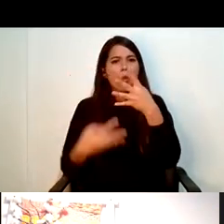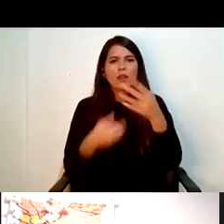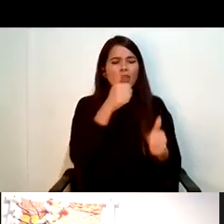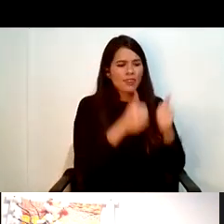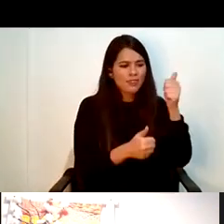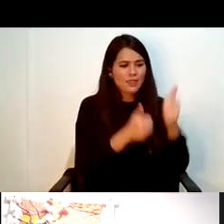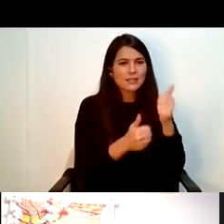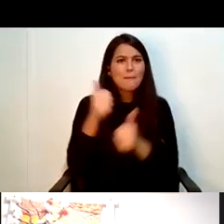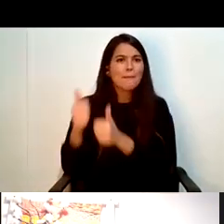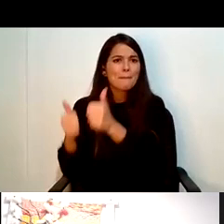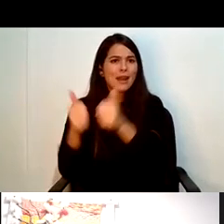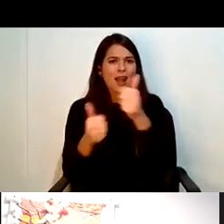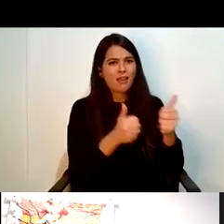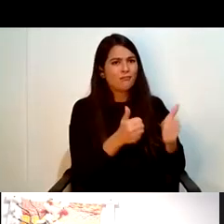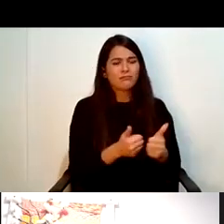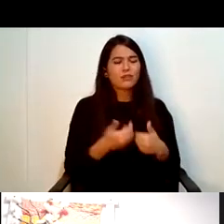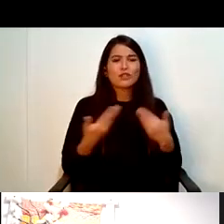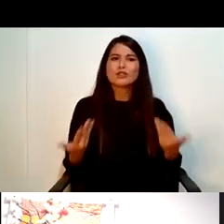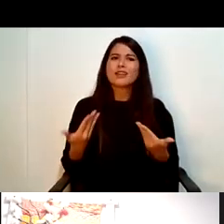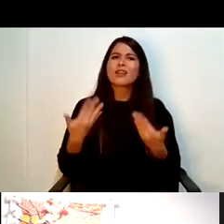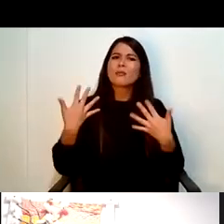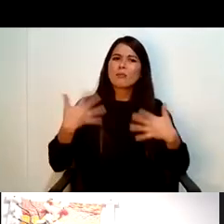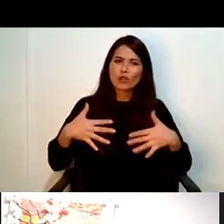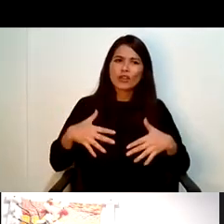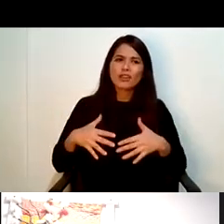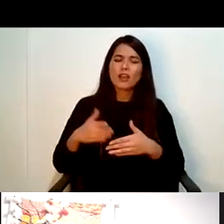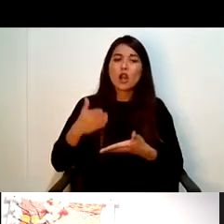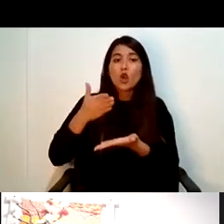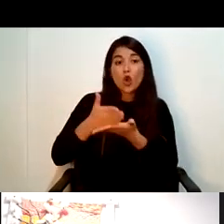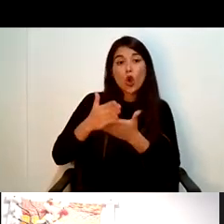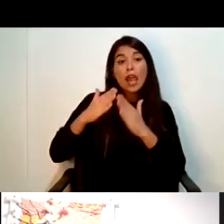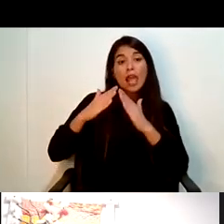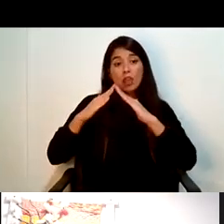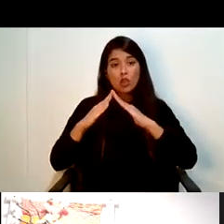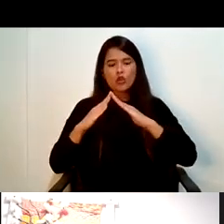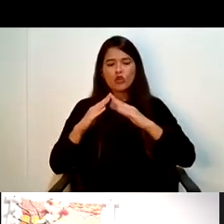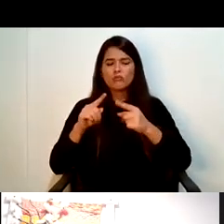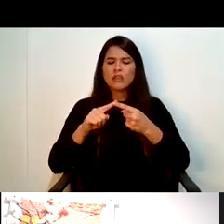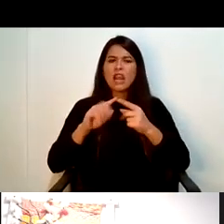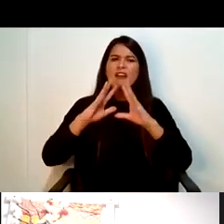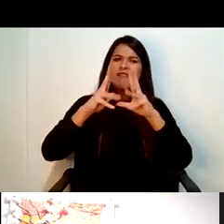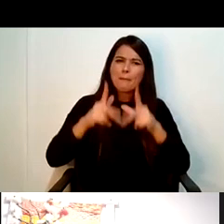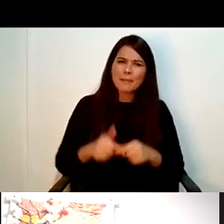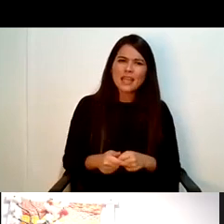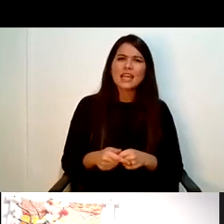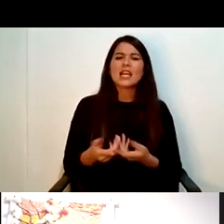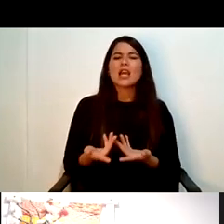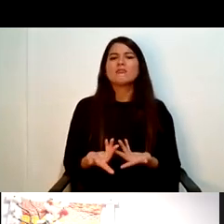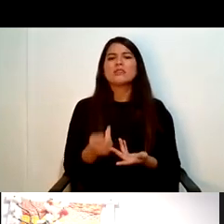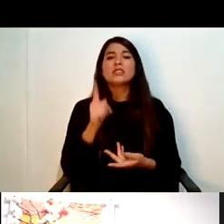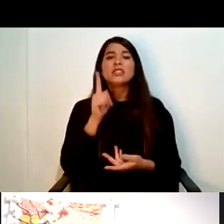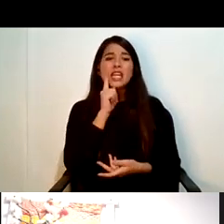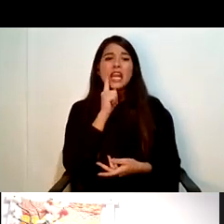siempre es importante de que el colegio, la familia, si tiene terapias